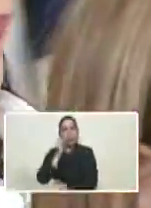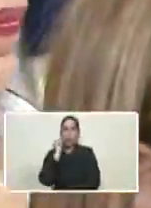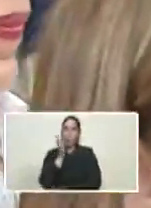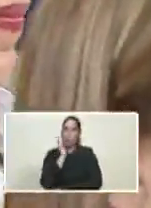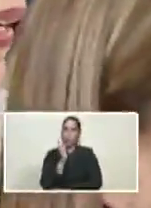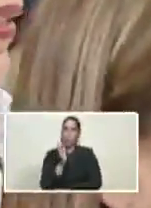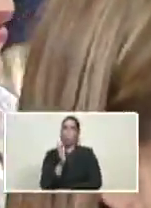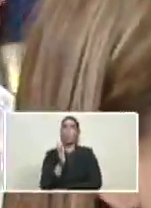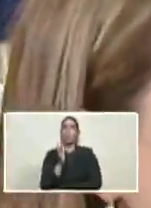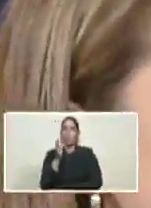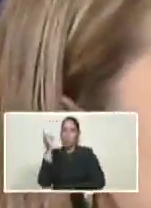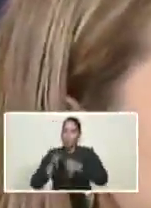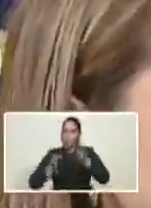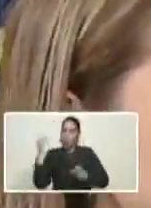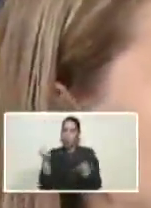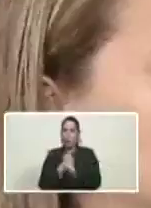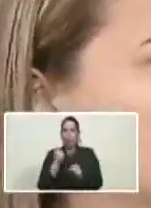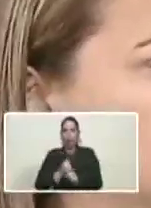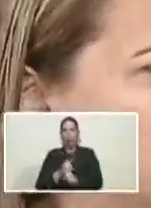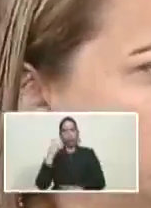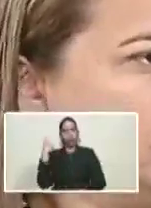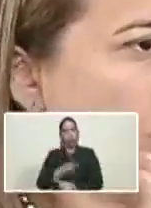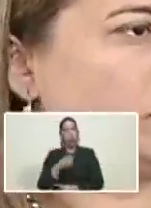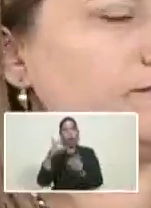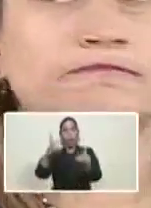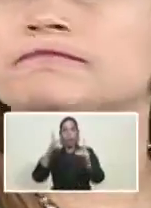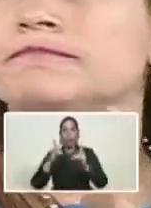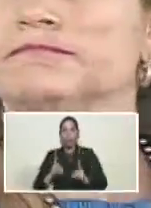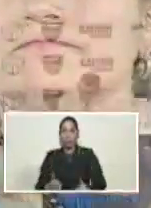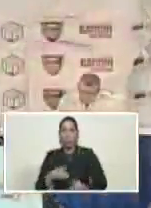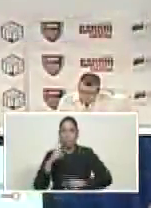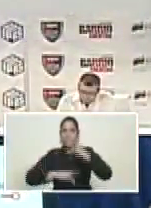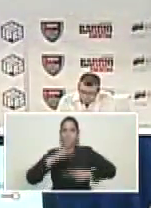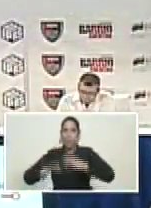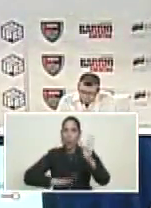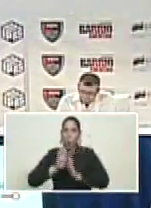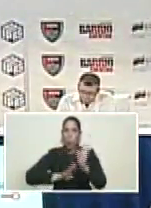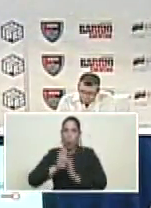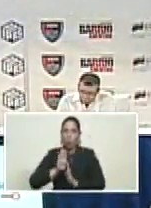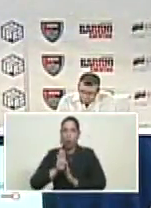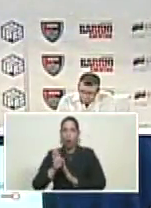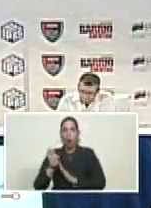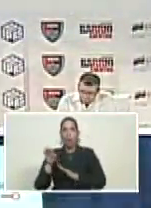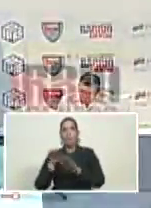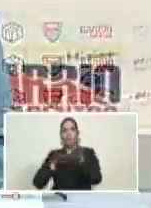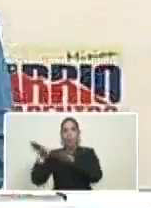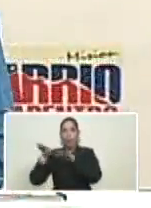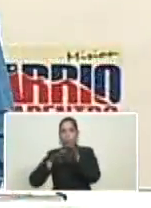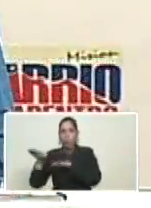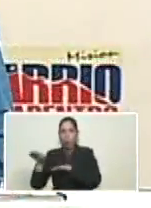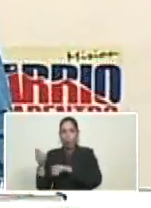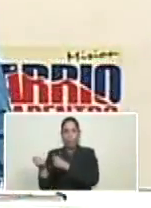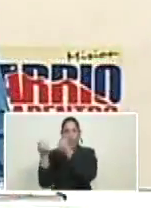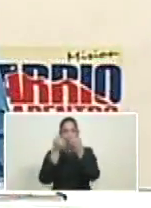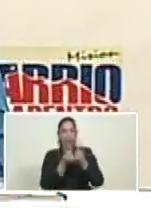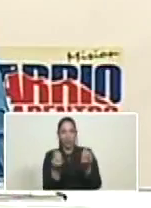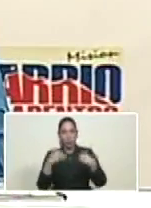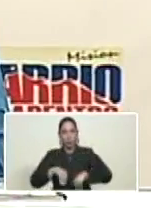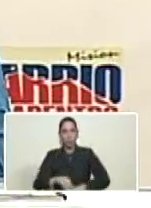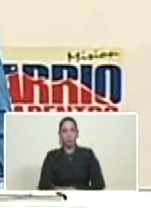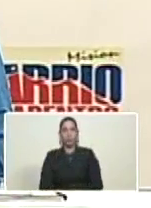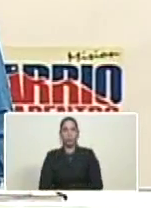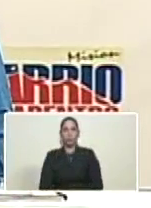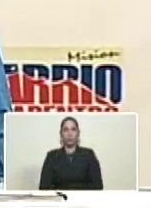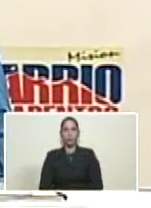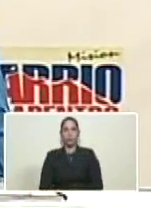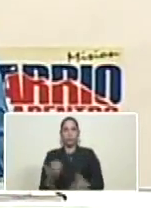trabajo para tomar decisiones de producción, de importación y de precios.